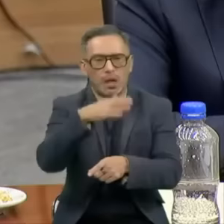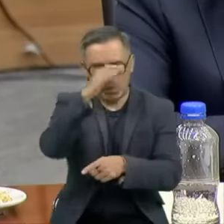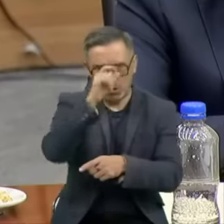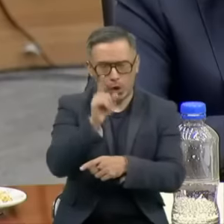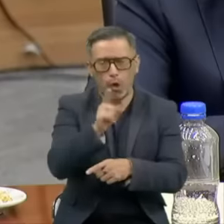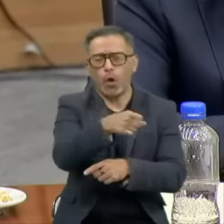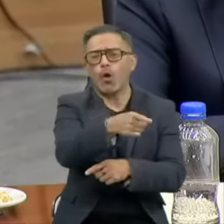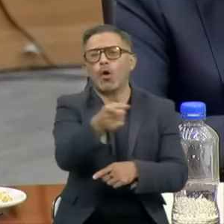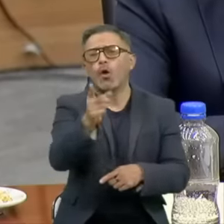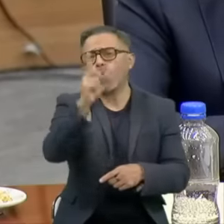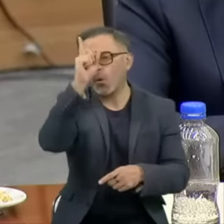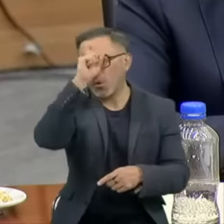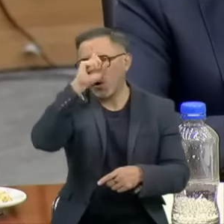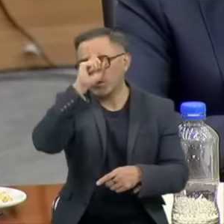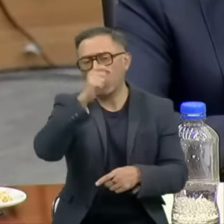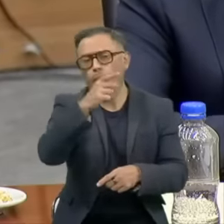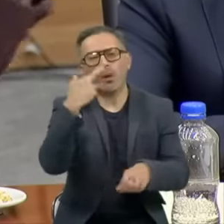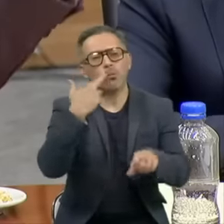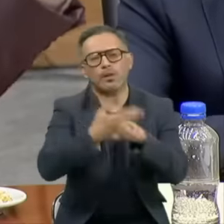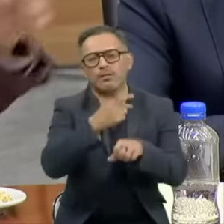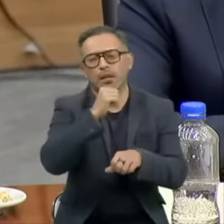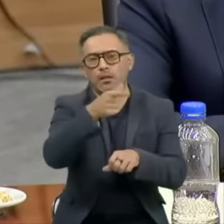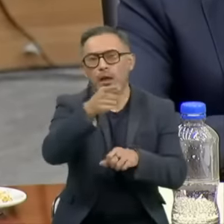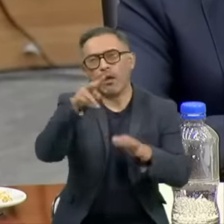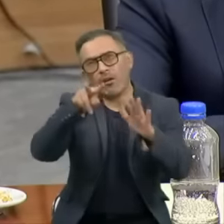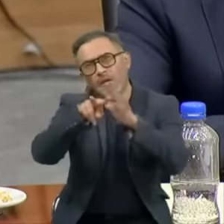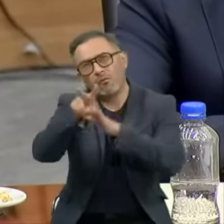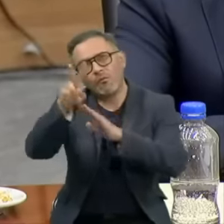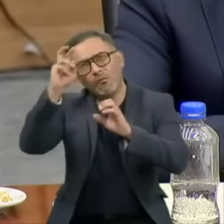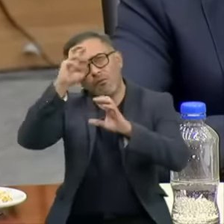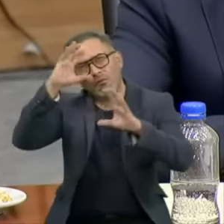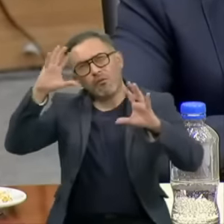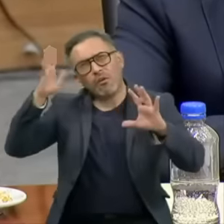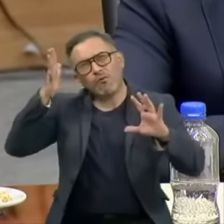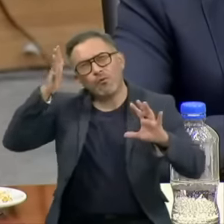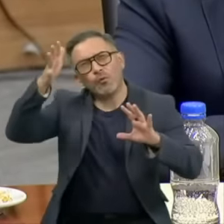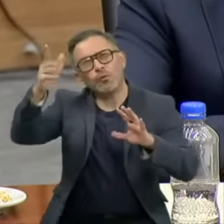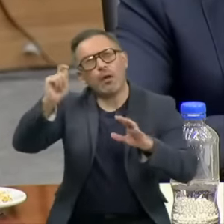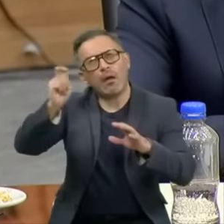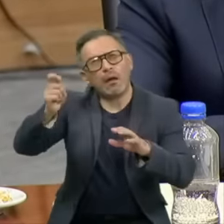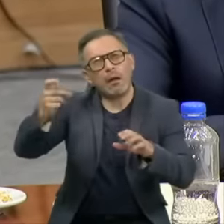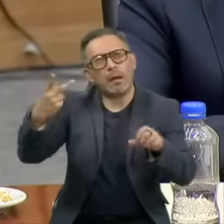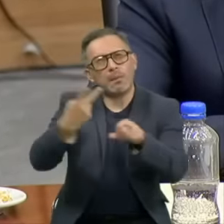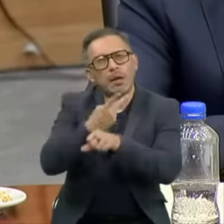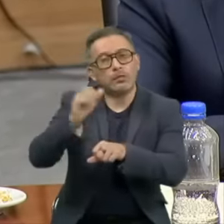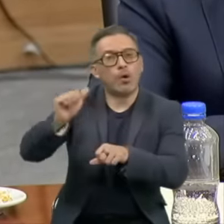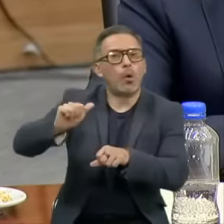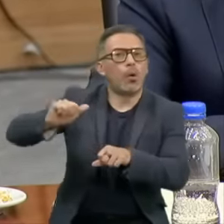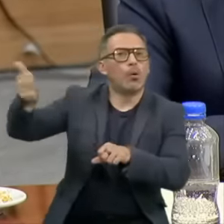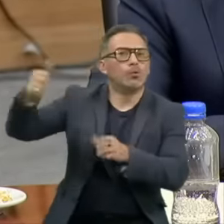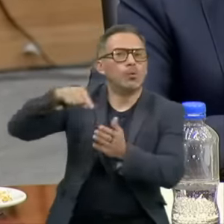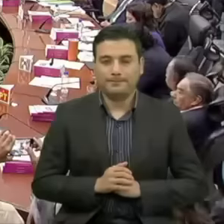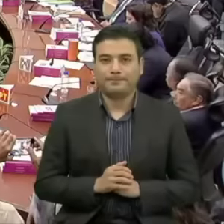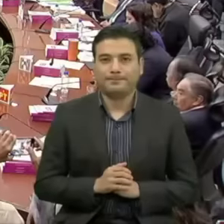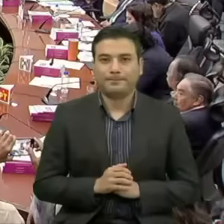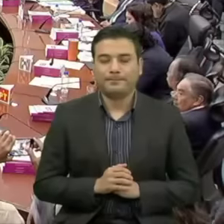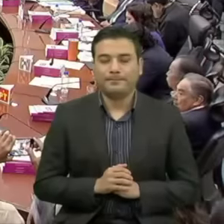es resolver conforme a derecho, no visualizar lo que pueda suceder en otro órgano y en otro ente.